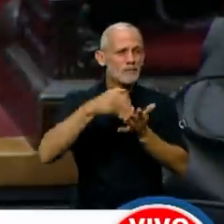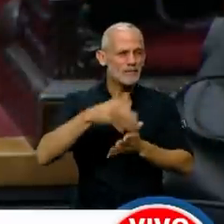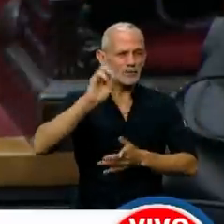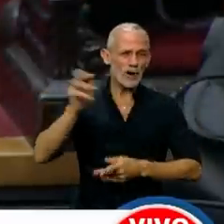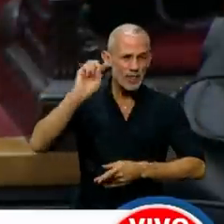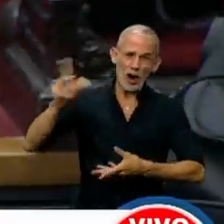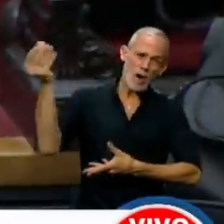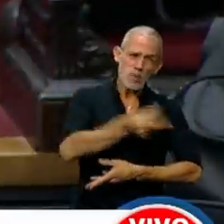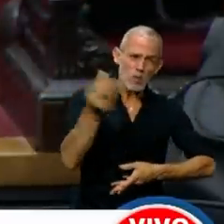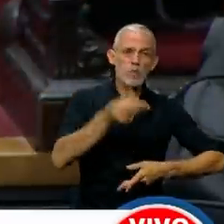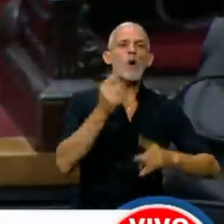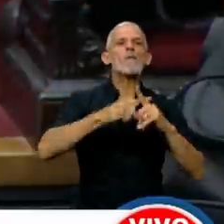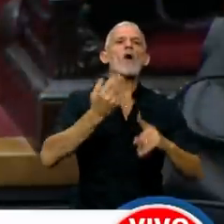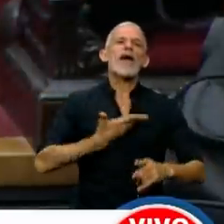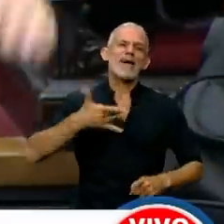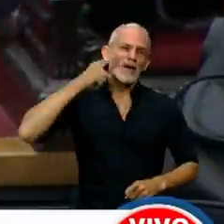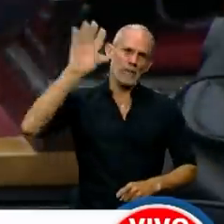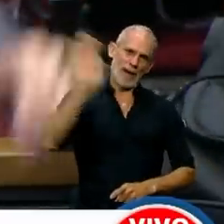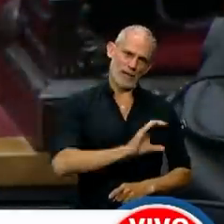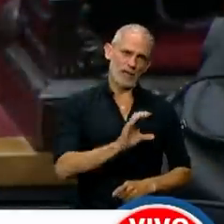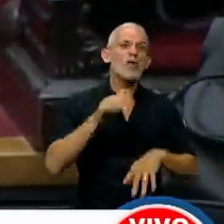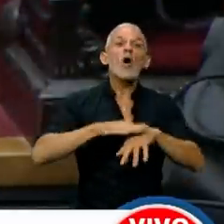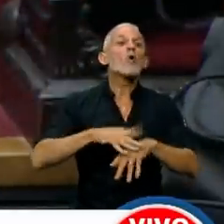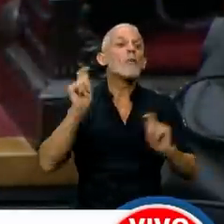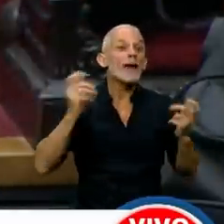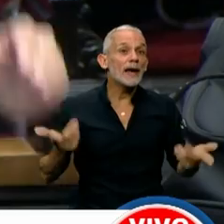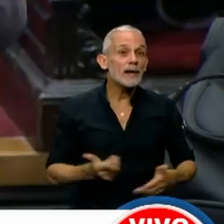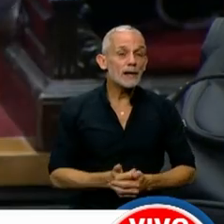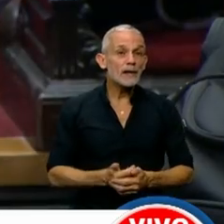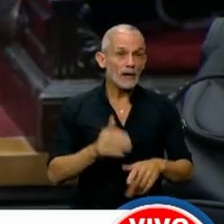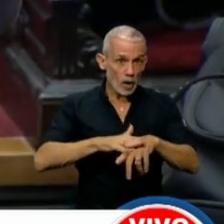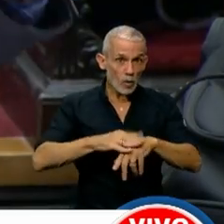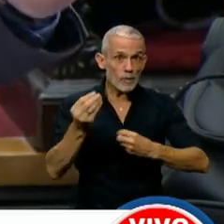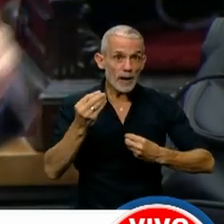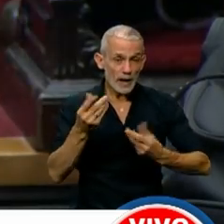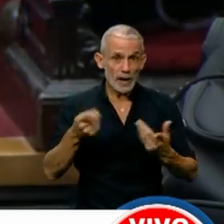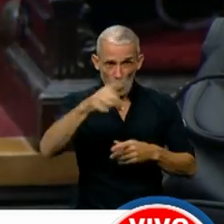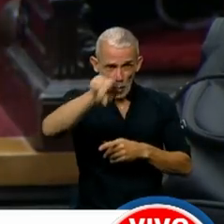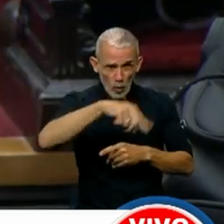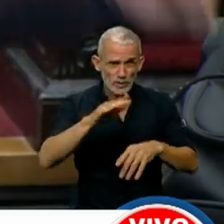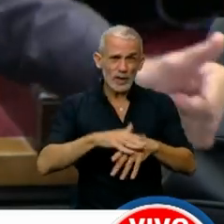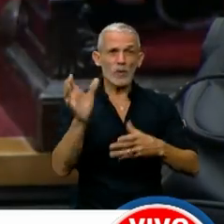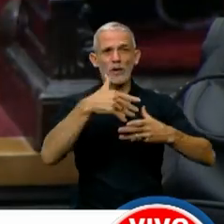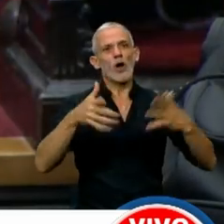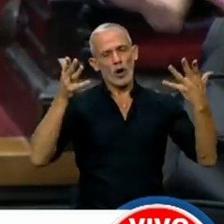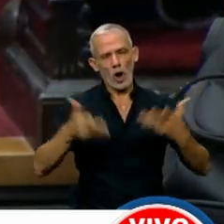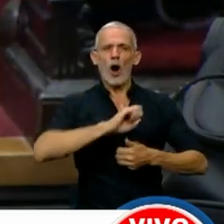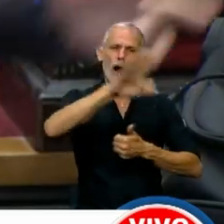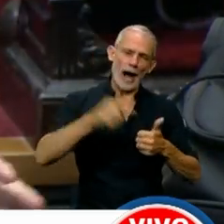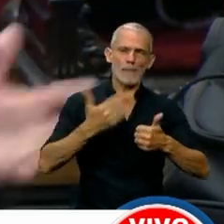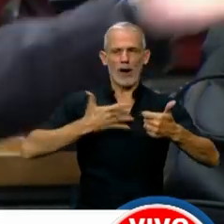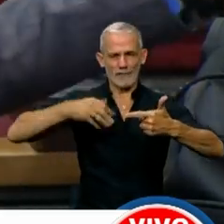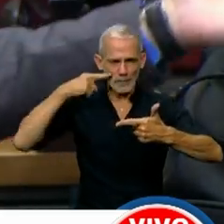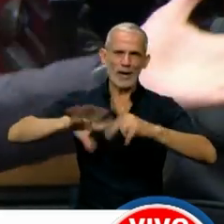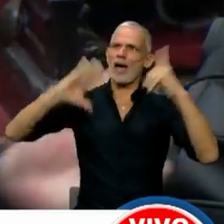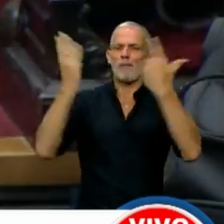que entraron por el fbi a quien le echa la culpa de todo este desastre no al desastre que armaron ustedes sino al campo al fbi y a la